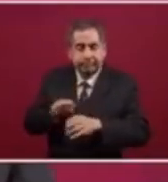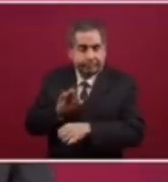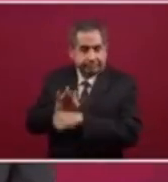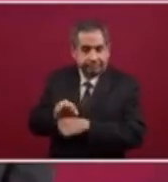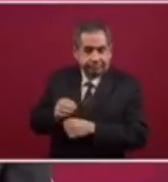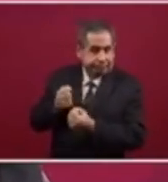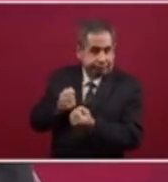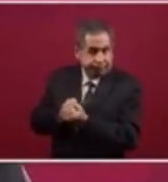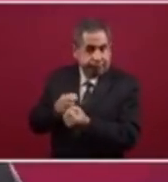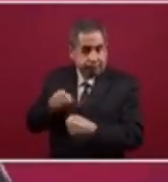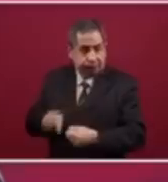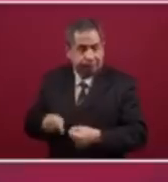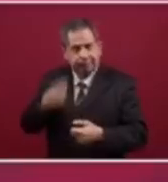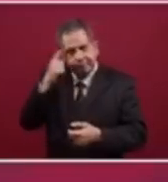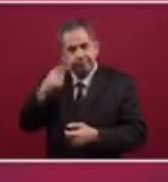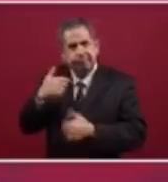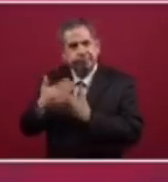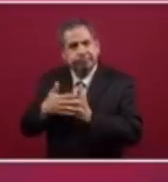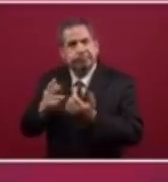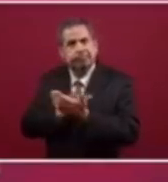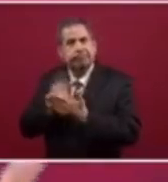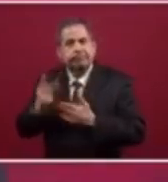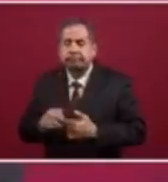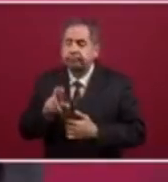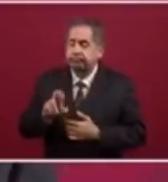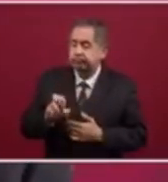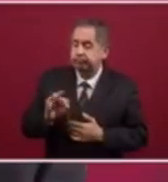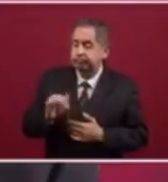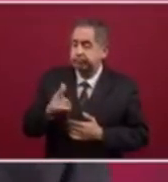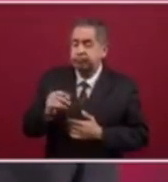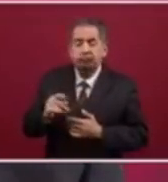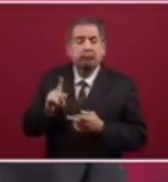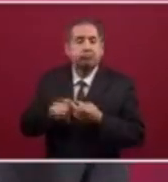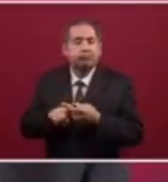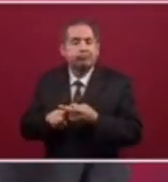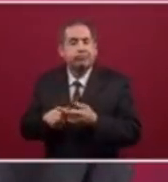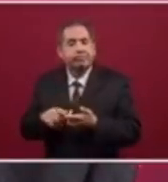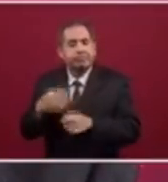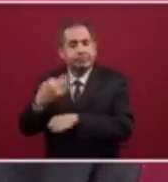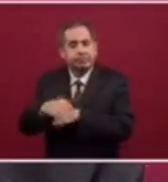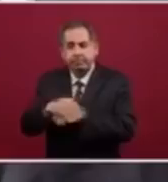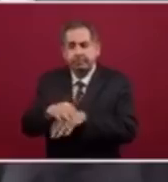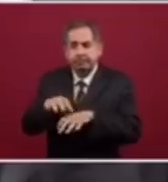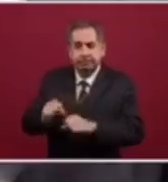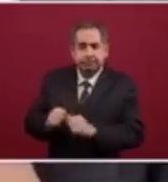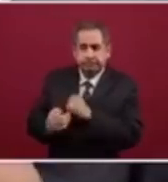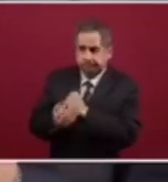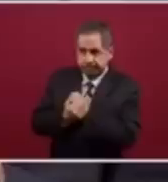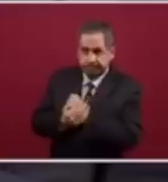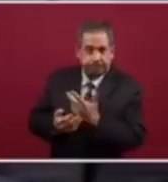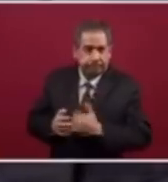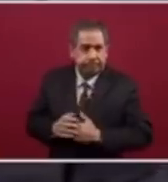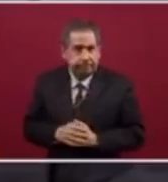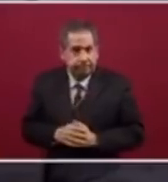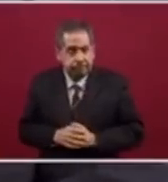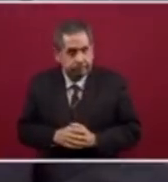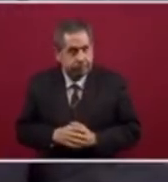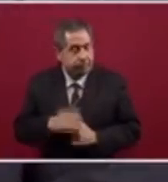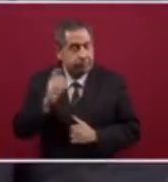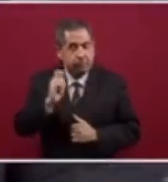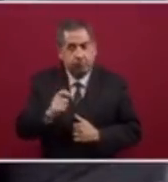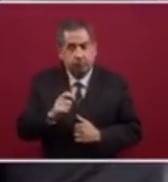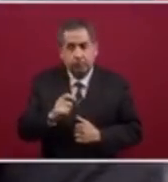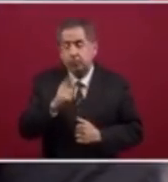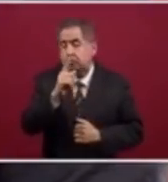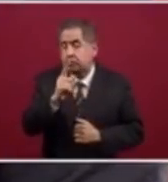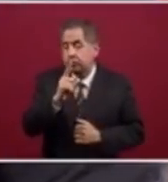fortalezcamos. Las solicitudes de refugio, también la ley dice qué es lo que tienes que hacer con las solicitudes de refugio. Lo que no va a seguir